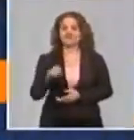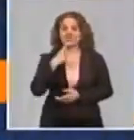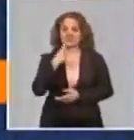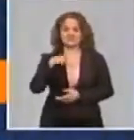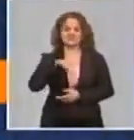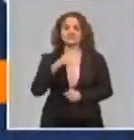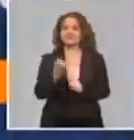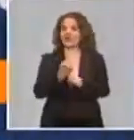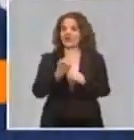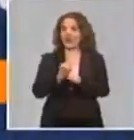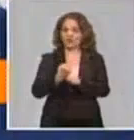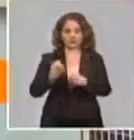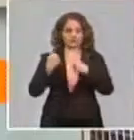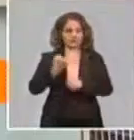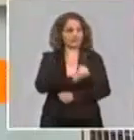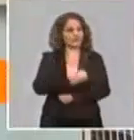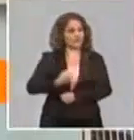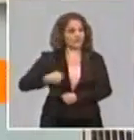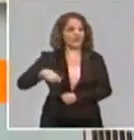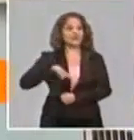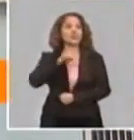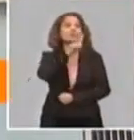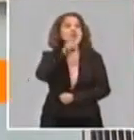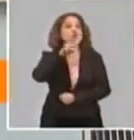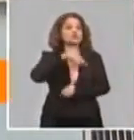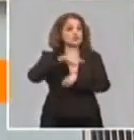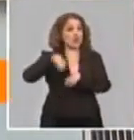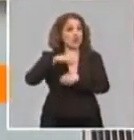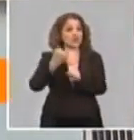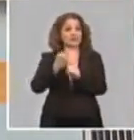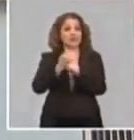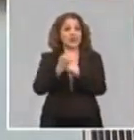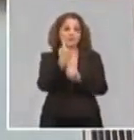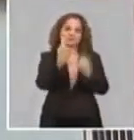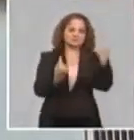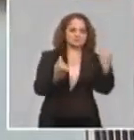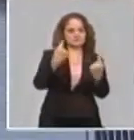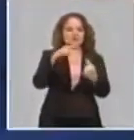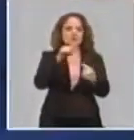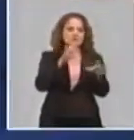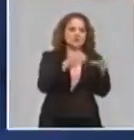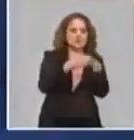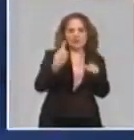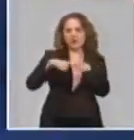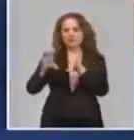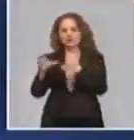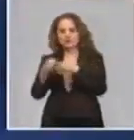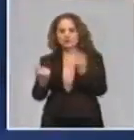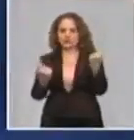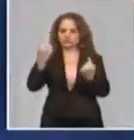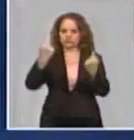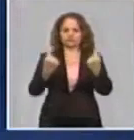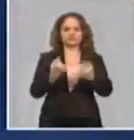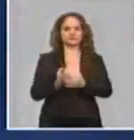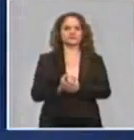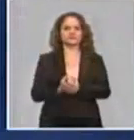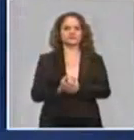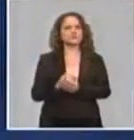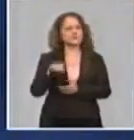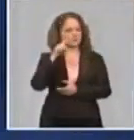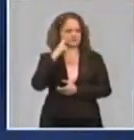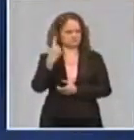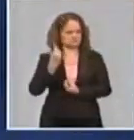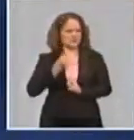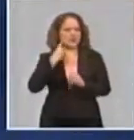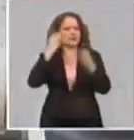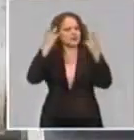bueno, trabajamos 12 horas por turno y es un poco engorroso, pero no, se ve el resultado, tengo